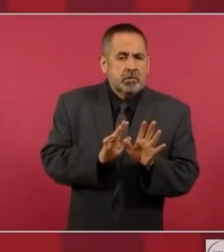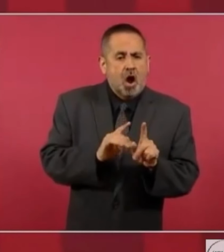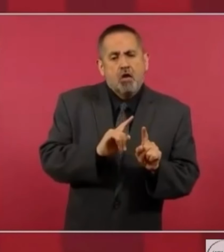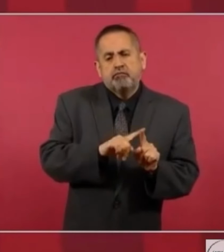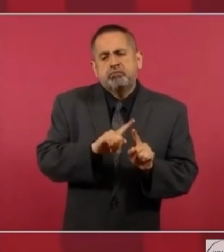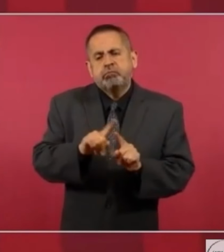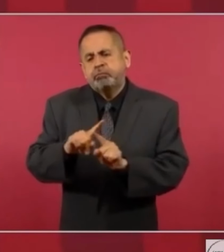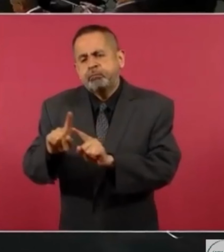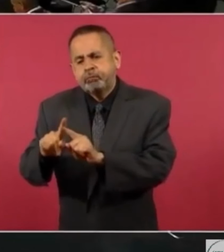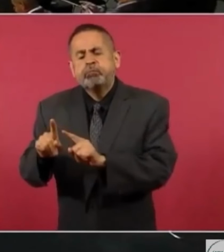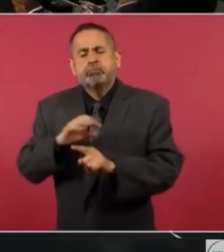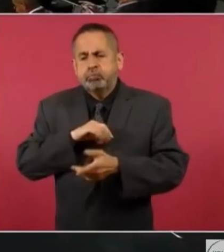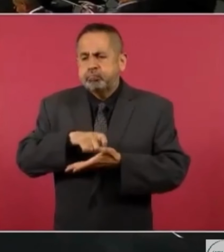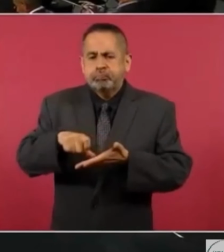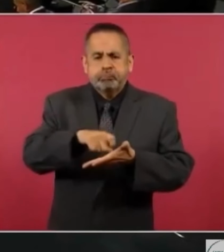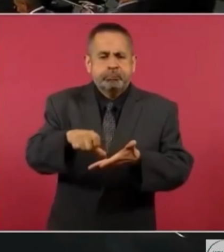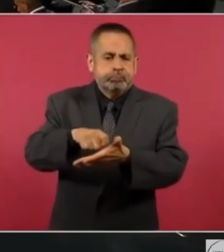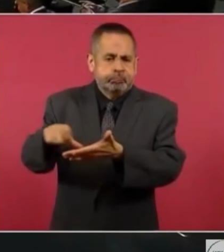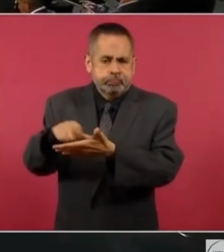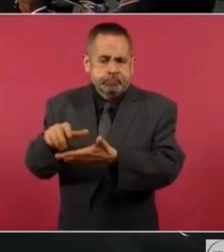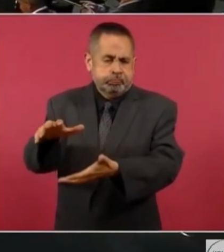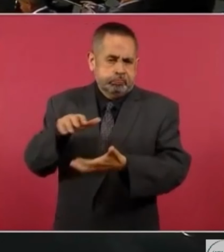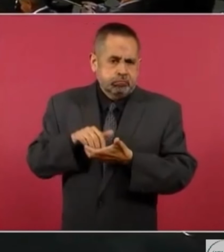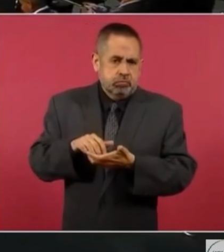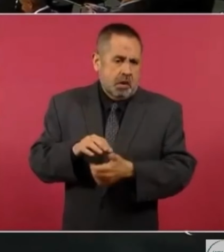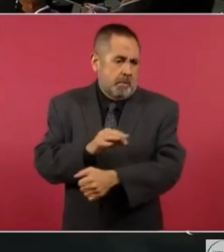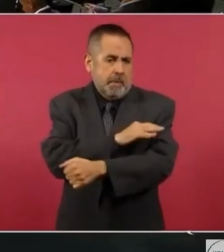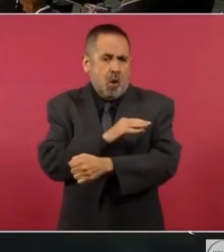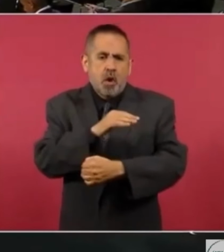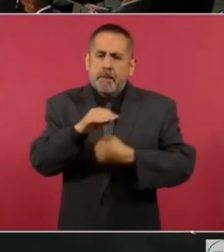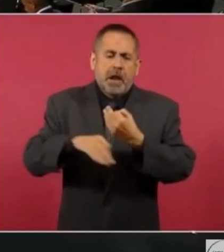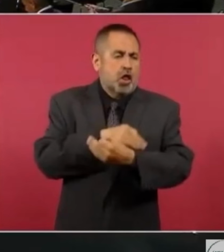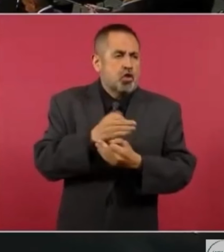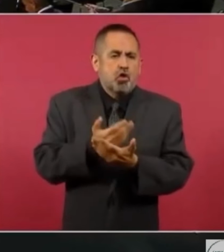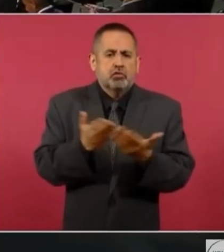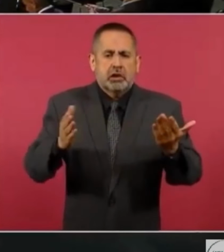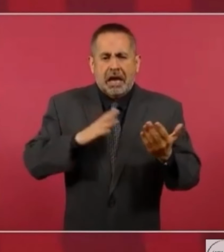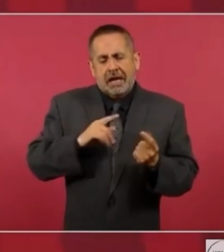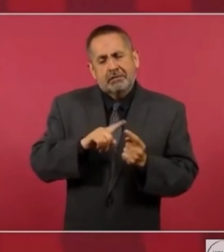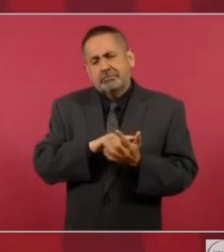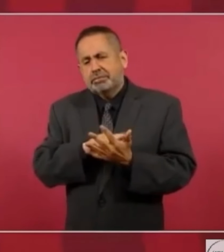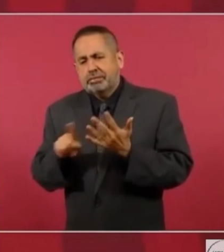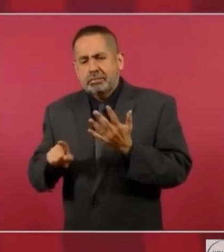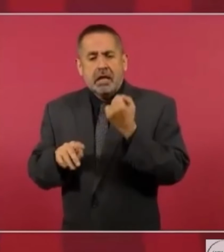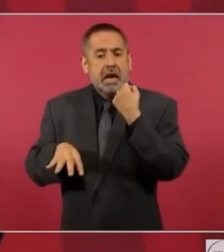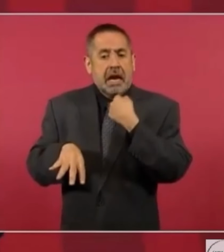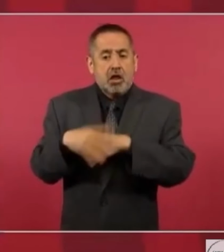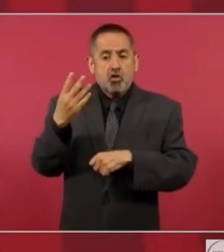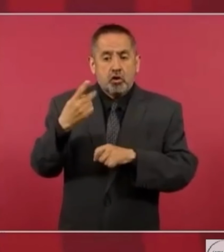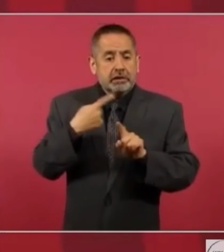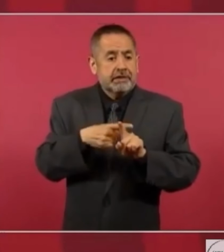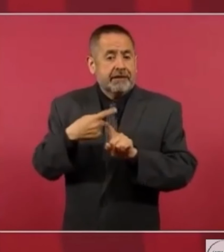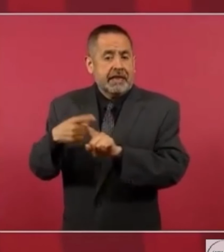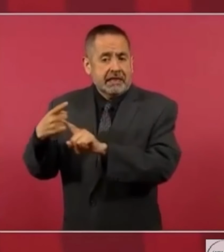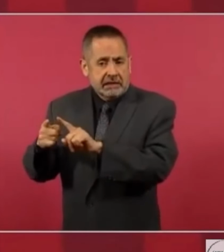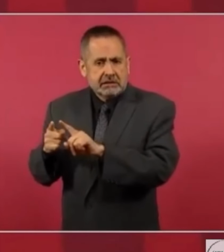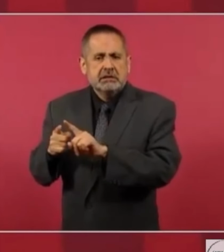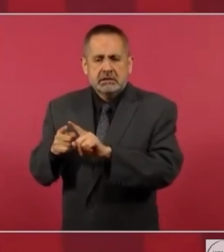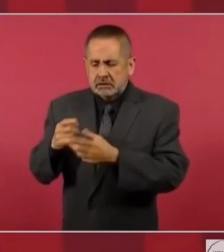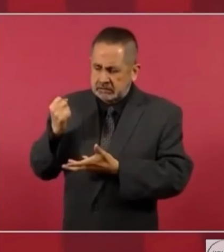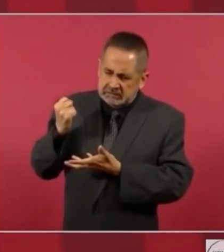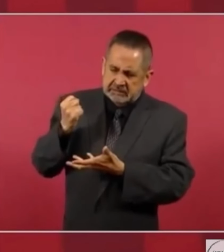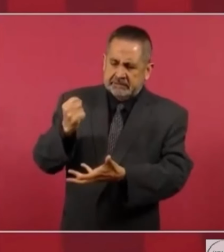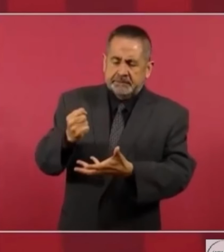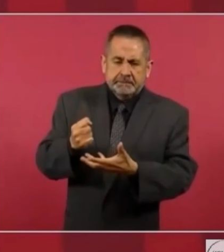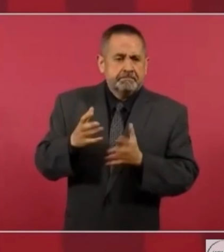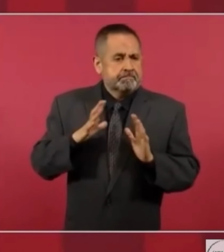COVID. Y el programa de vacunación universal tiene otros productos, son 14 inmunógenos. Entonces, si tenemos un esquema